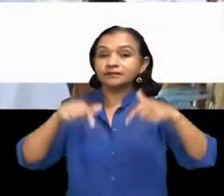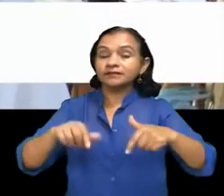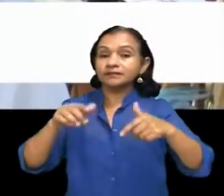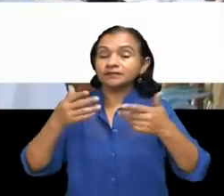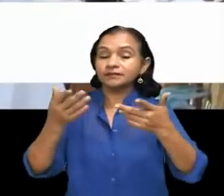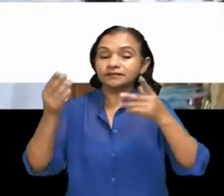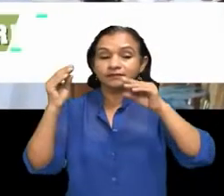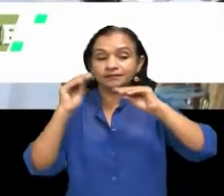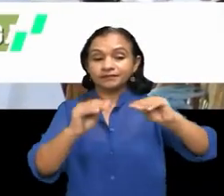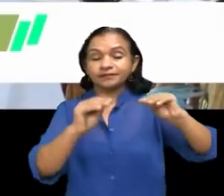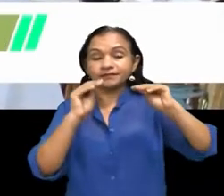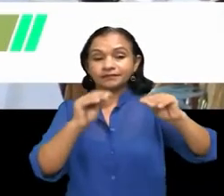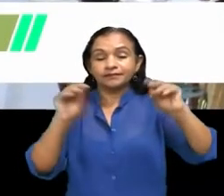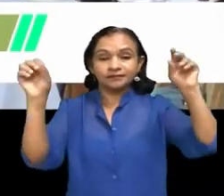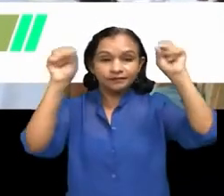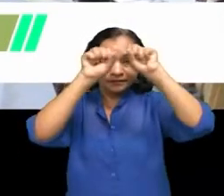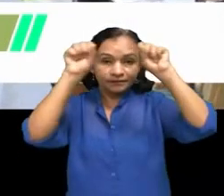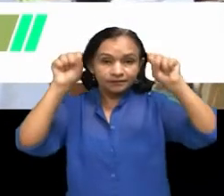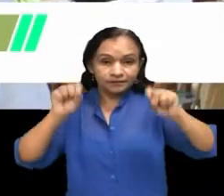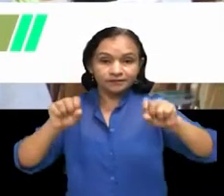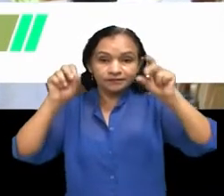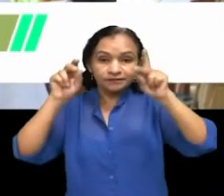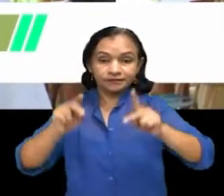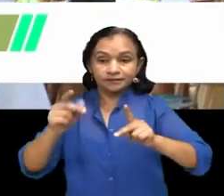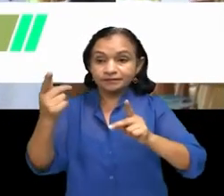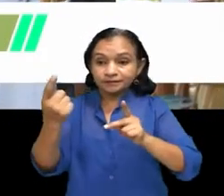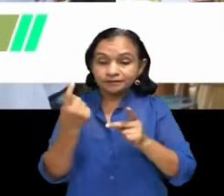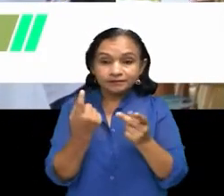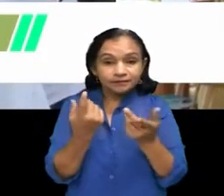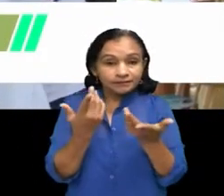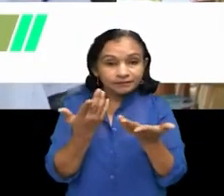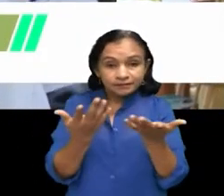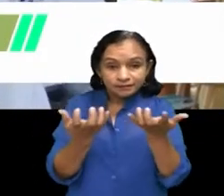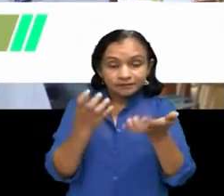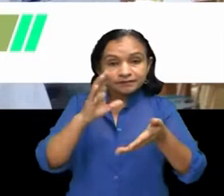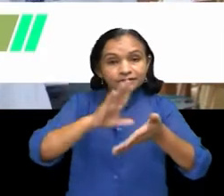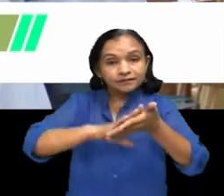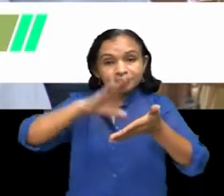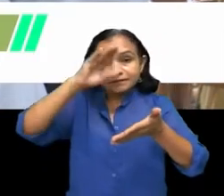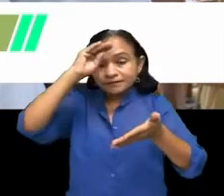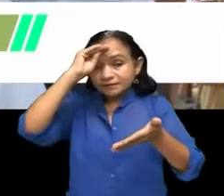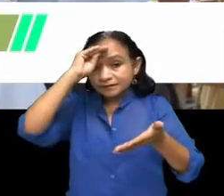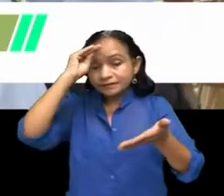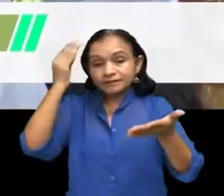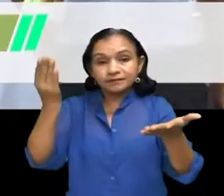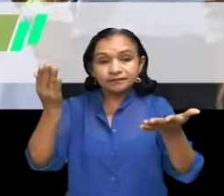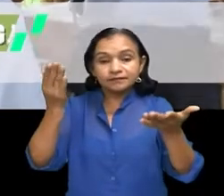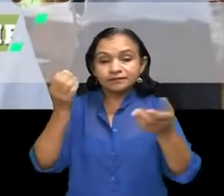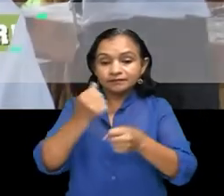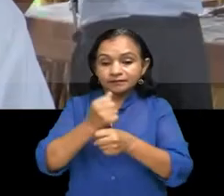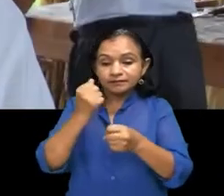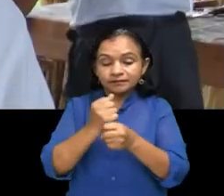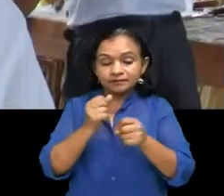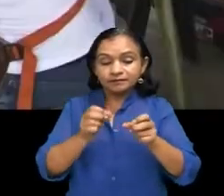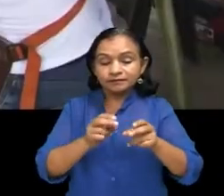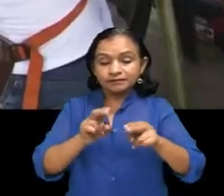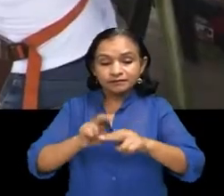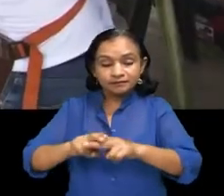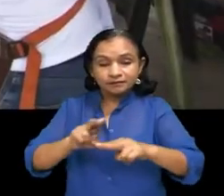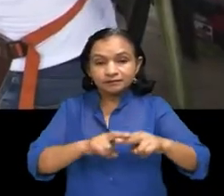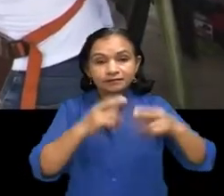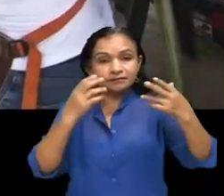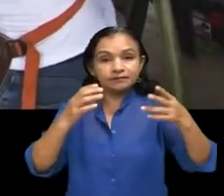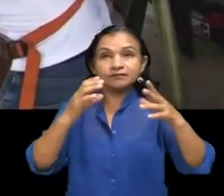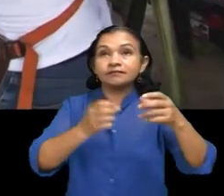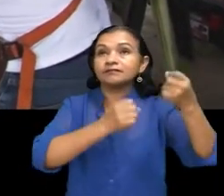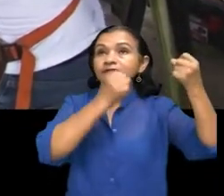imparte la capacitación a la persona que esté interesada en aprender lo que es la artesanía y los muebles de bambú.